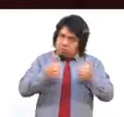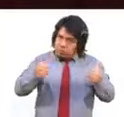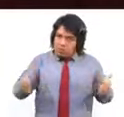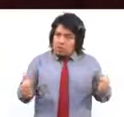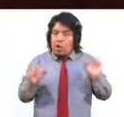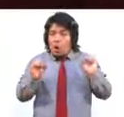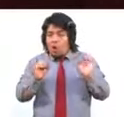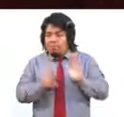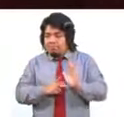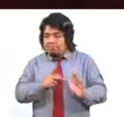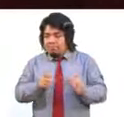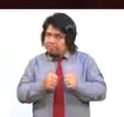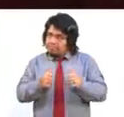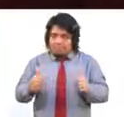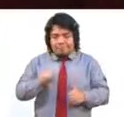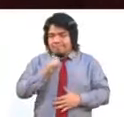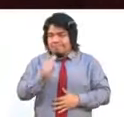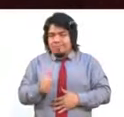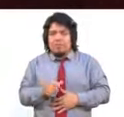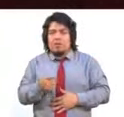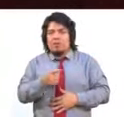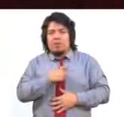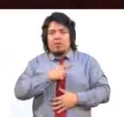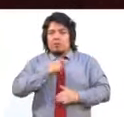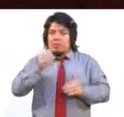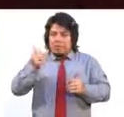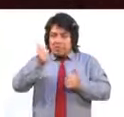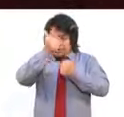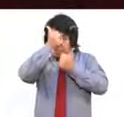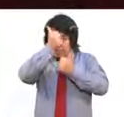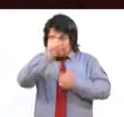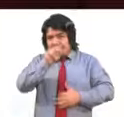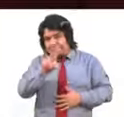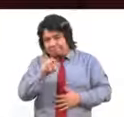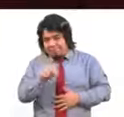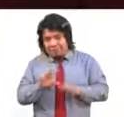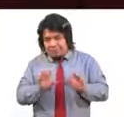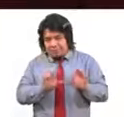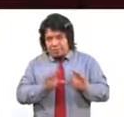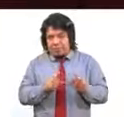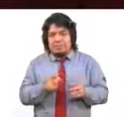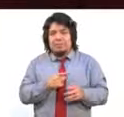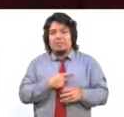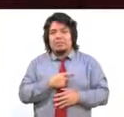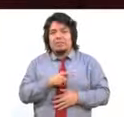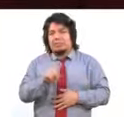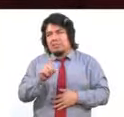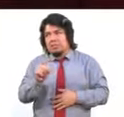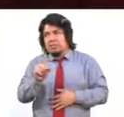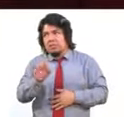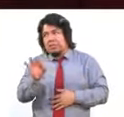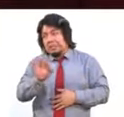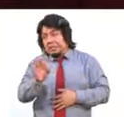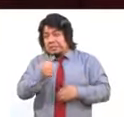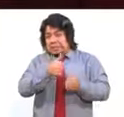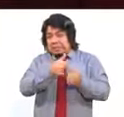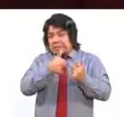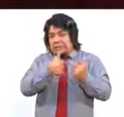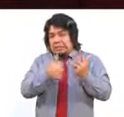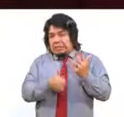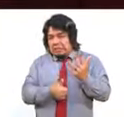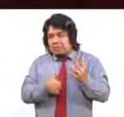repitan esas acciones. No es que se arrepientan, ¿eh? No es en esas 120, digo, habría que analizar una por una, pero